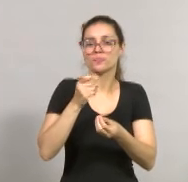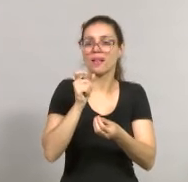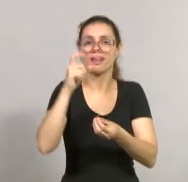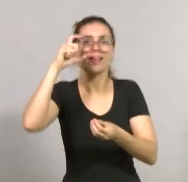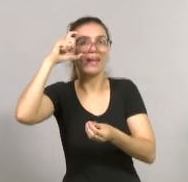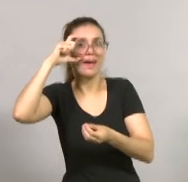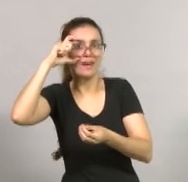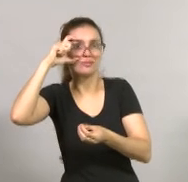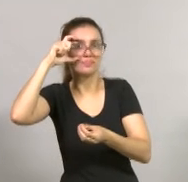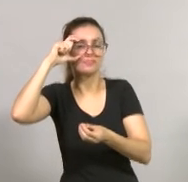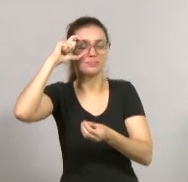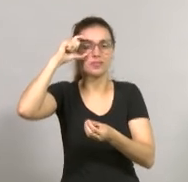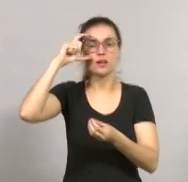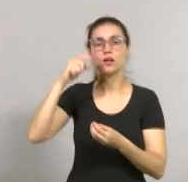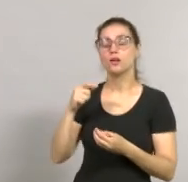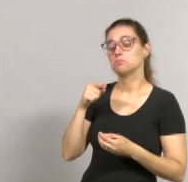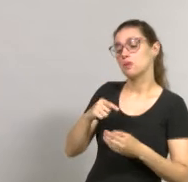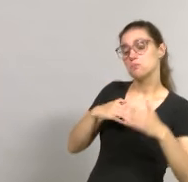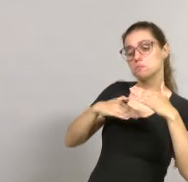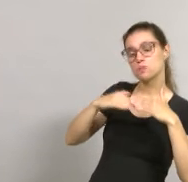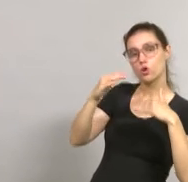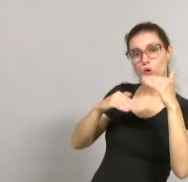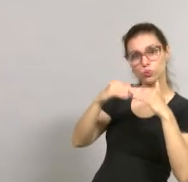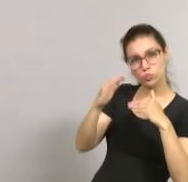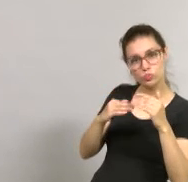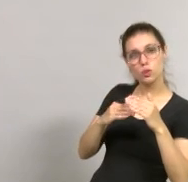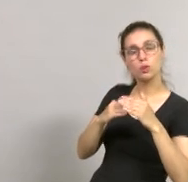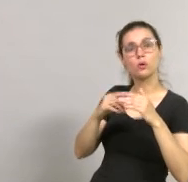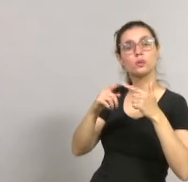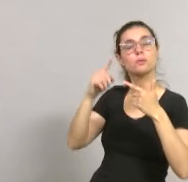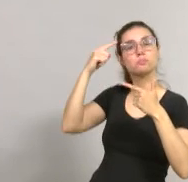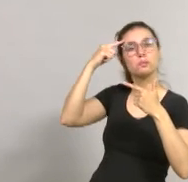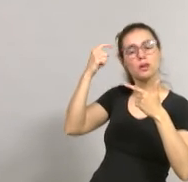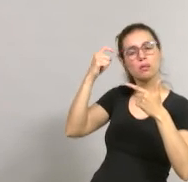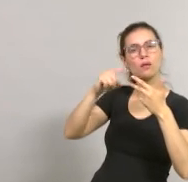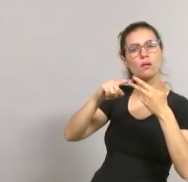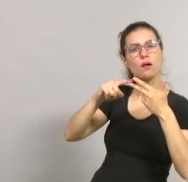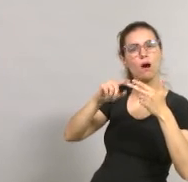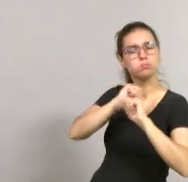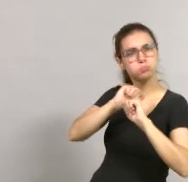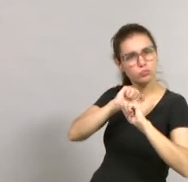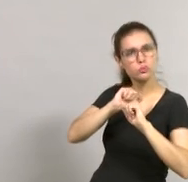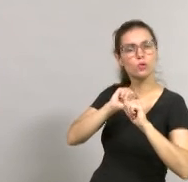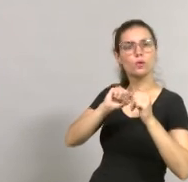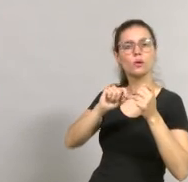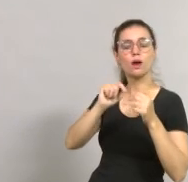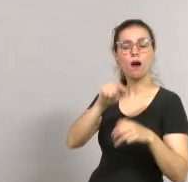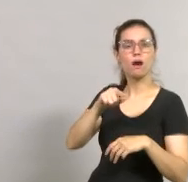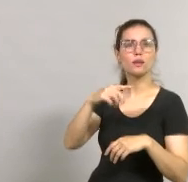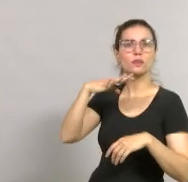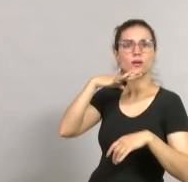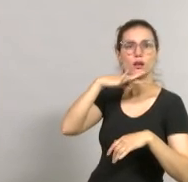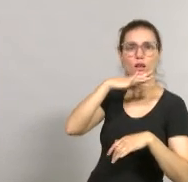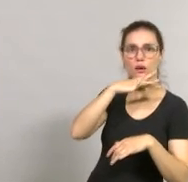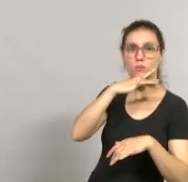de construcciones, hablamos también prácticamente de dogmas y de rupturas. ¿Cómo impacta el lenguaje inclusivo hacia el interior